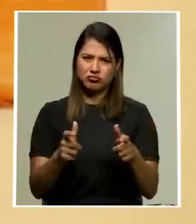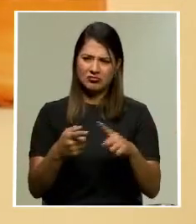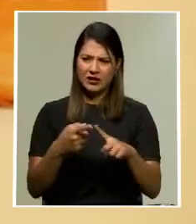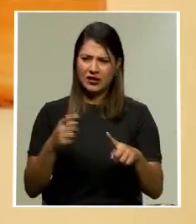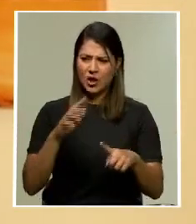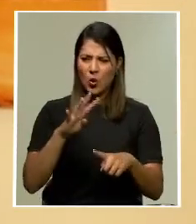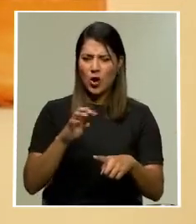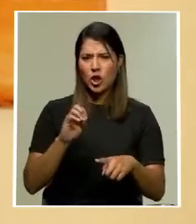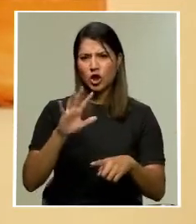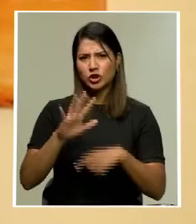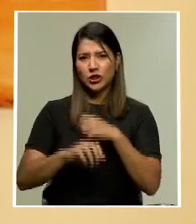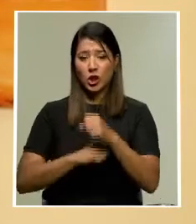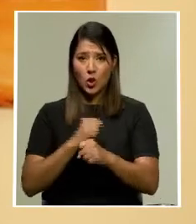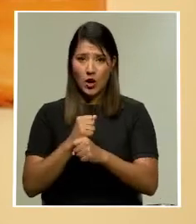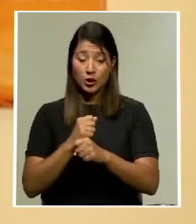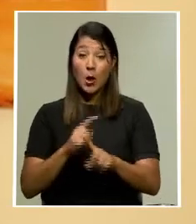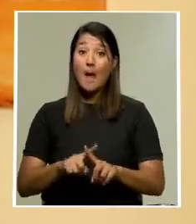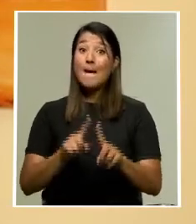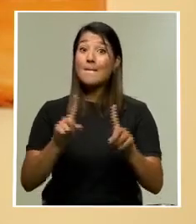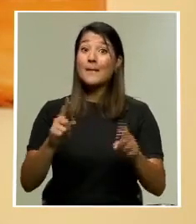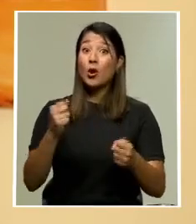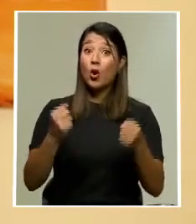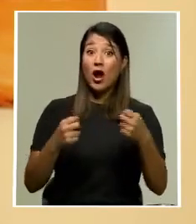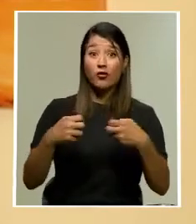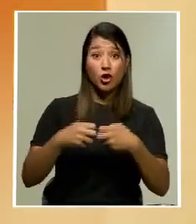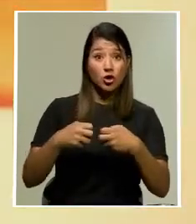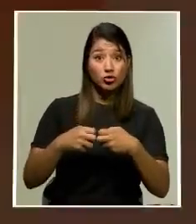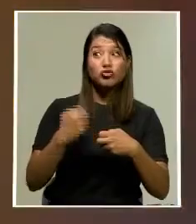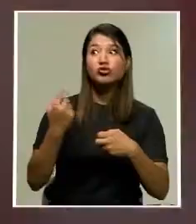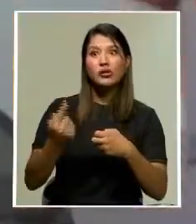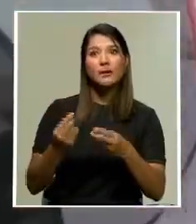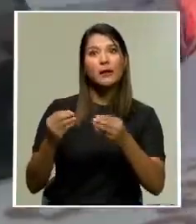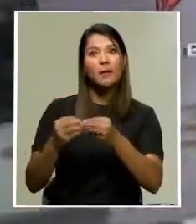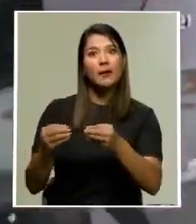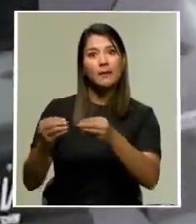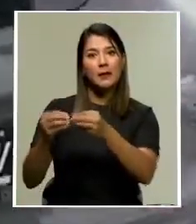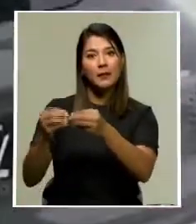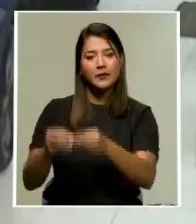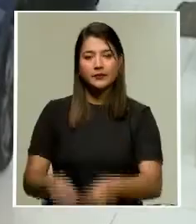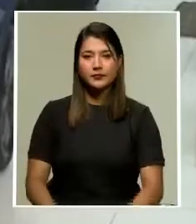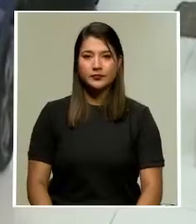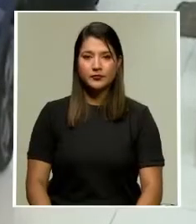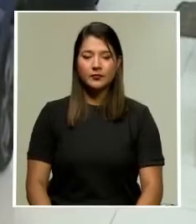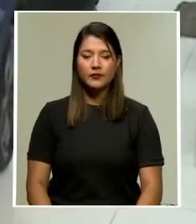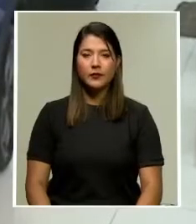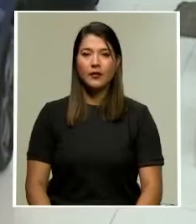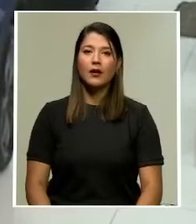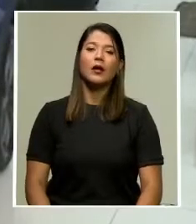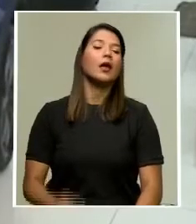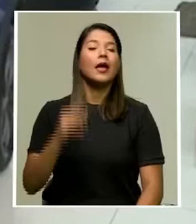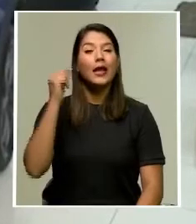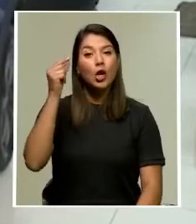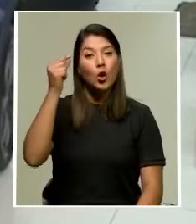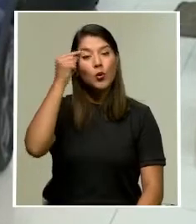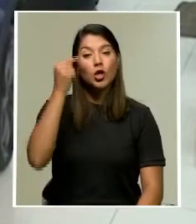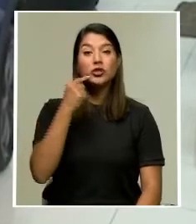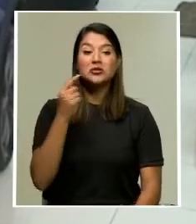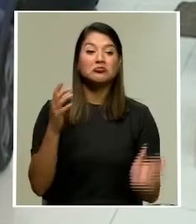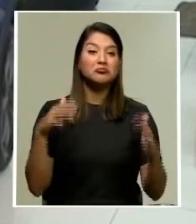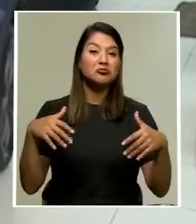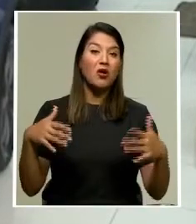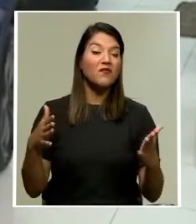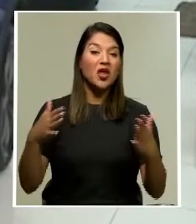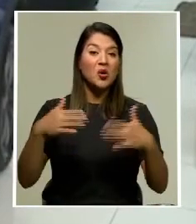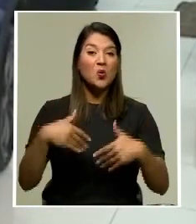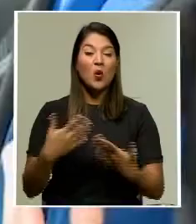cambio, los vehículos eléctricos, a pesar de todo lo que está pasando, siempre ha habido un incremento. De parte del Ejecutivo no hay por el momento una iniciativa